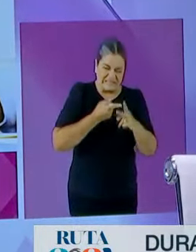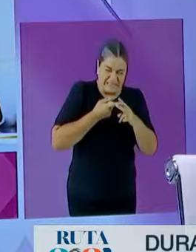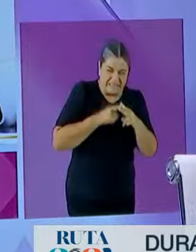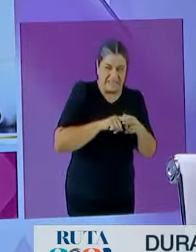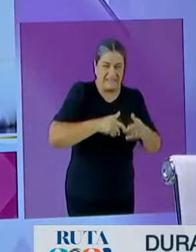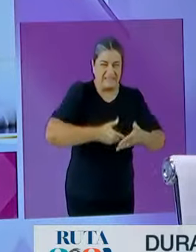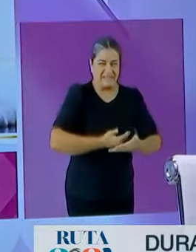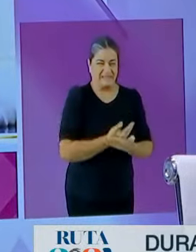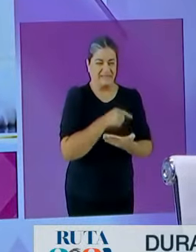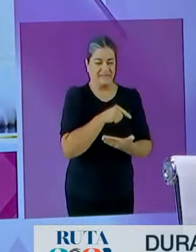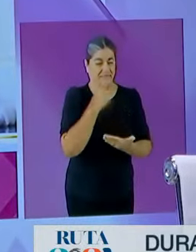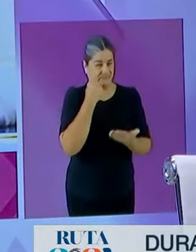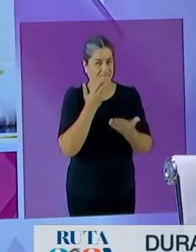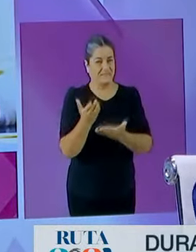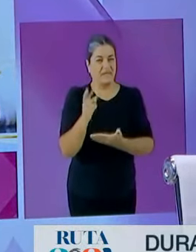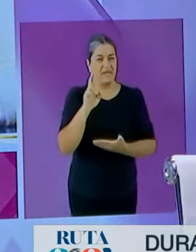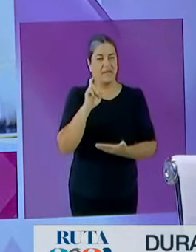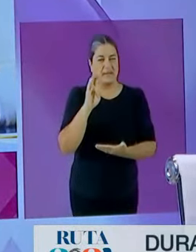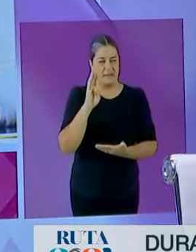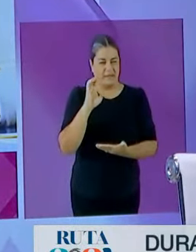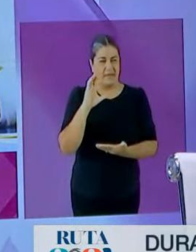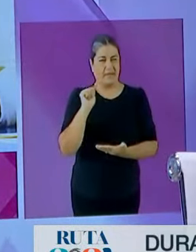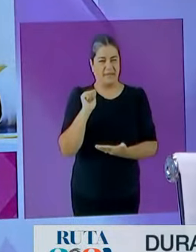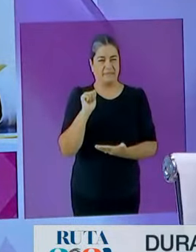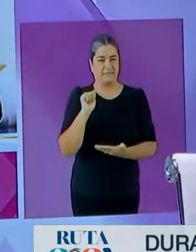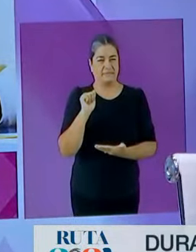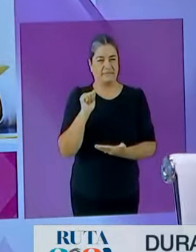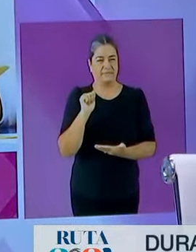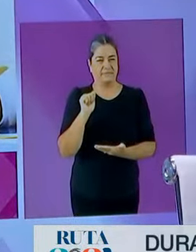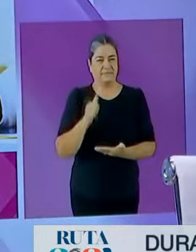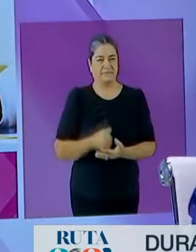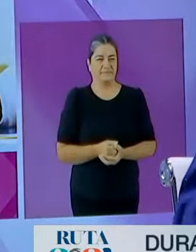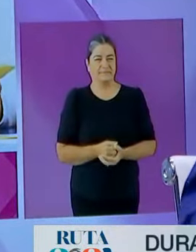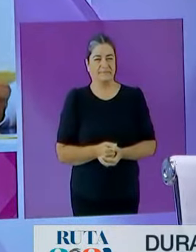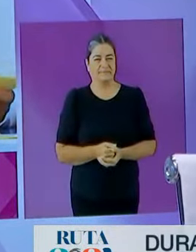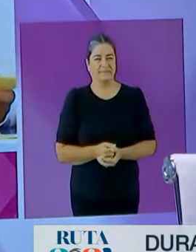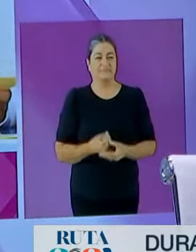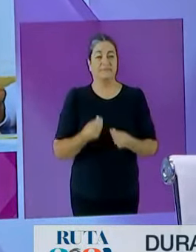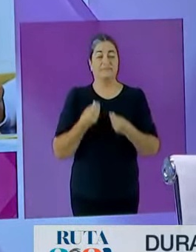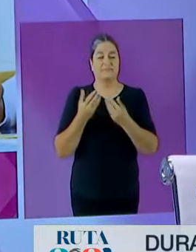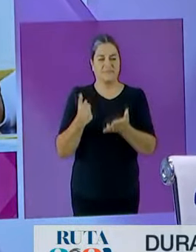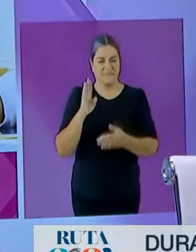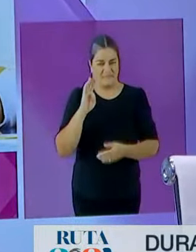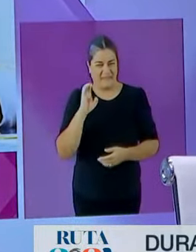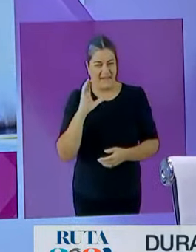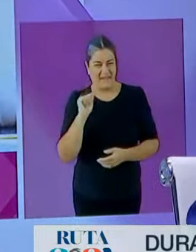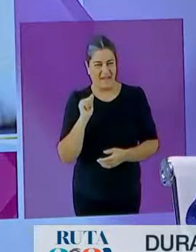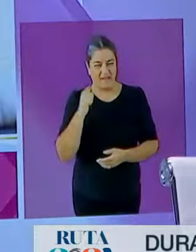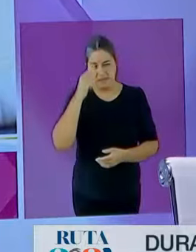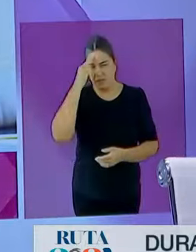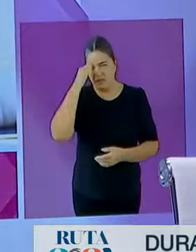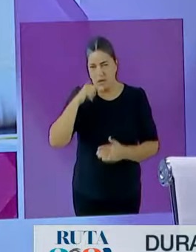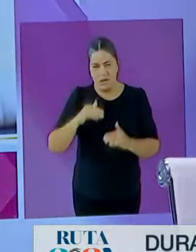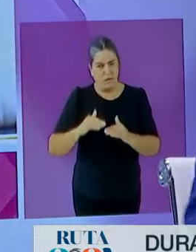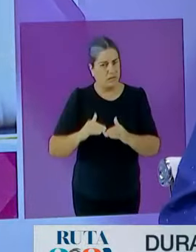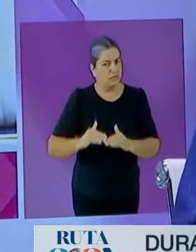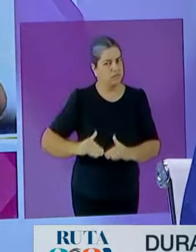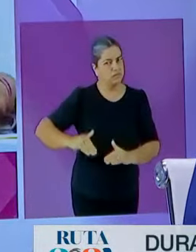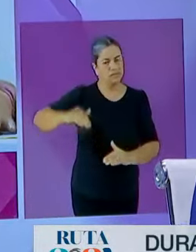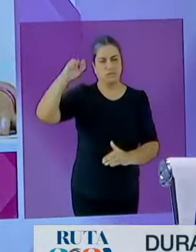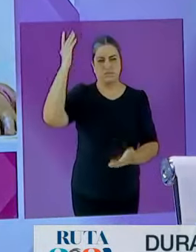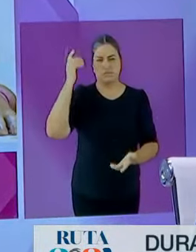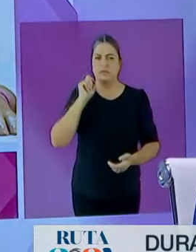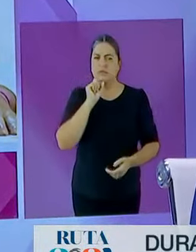los ciudadanos, la tenía la sociedad civil y eso daba una garantía de combate integral porque efectivamente, y ahí tiene